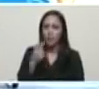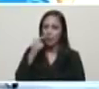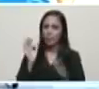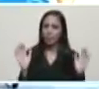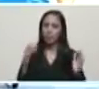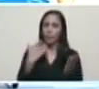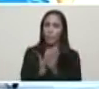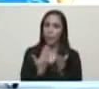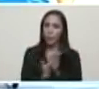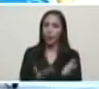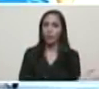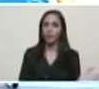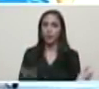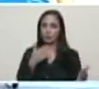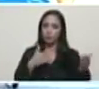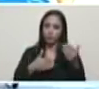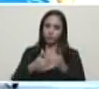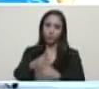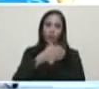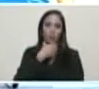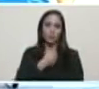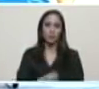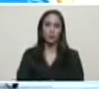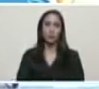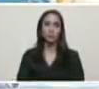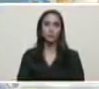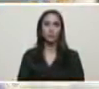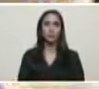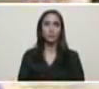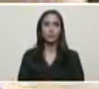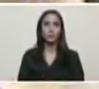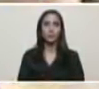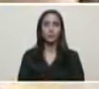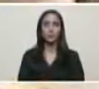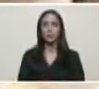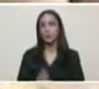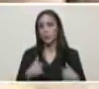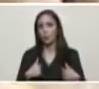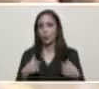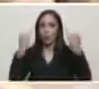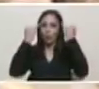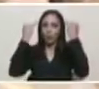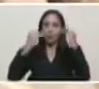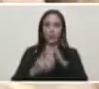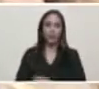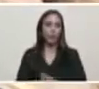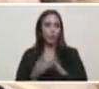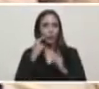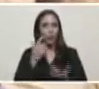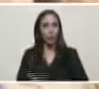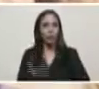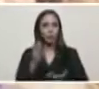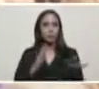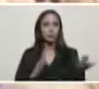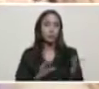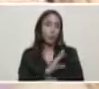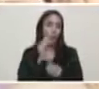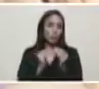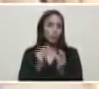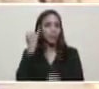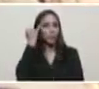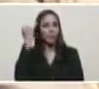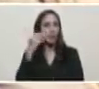diciembre yo aquí he llegado a la conclusión después de la intervención de María Gabriela y